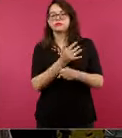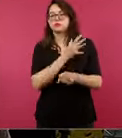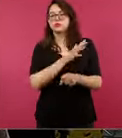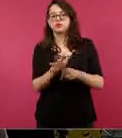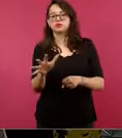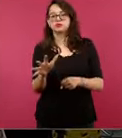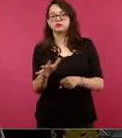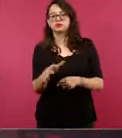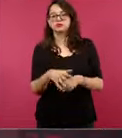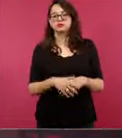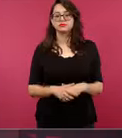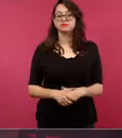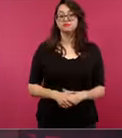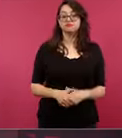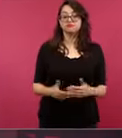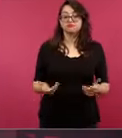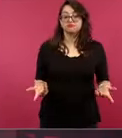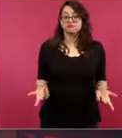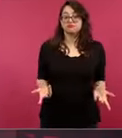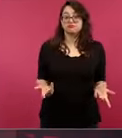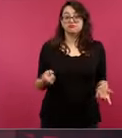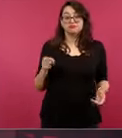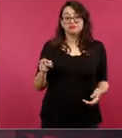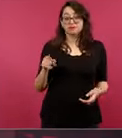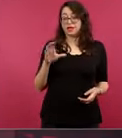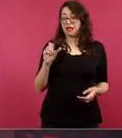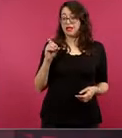Y ahí me quedé callado.